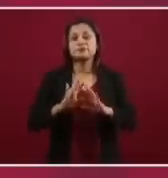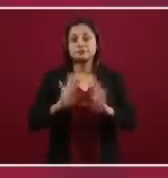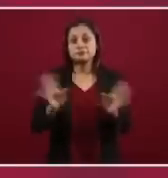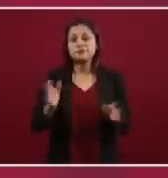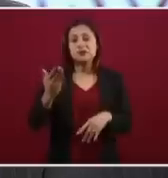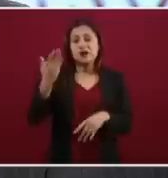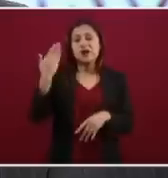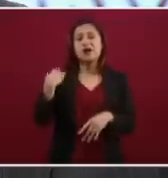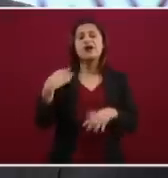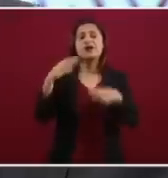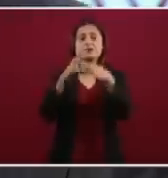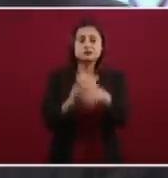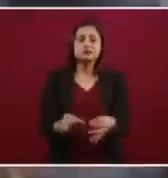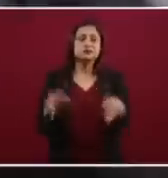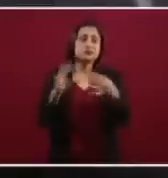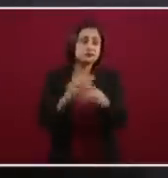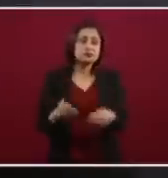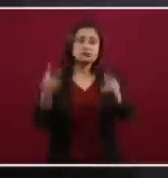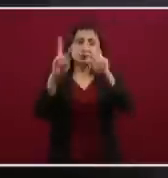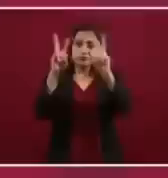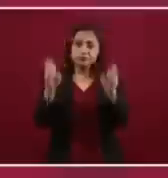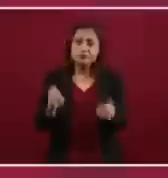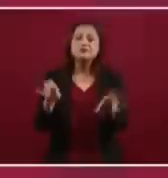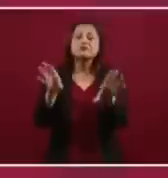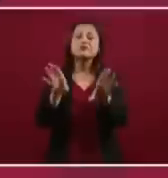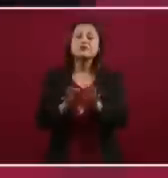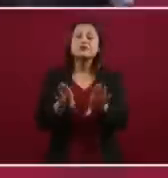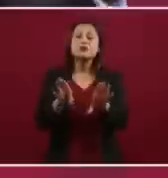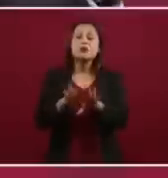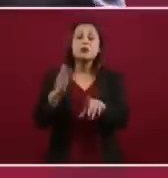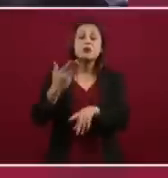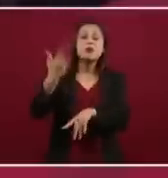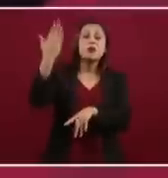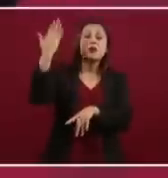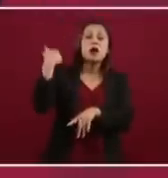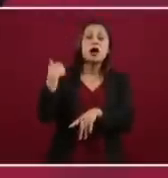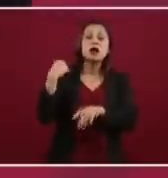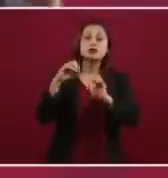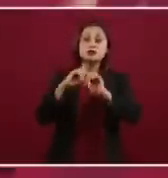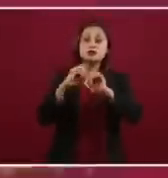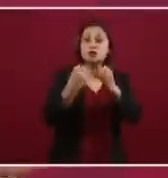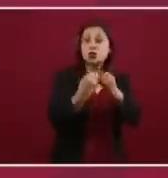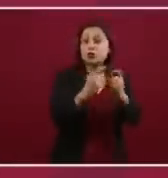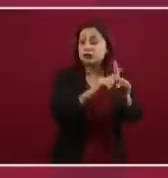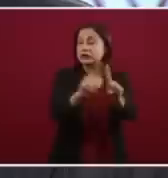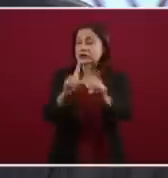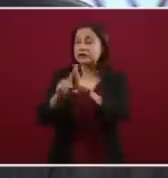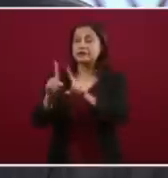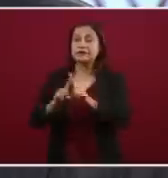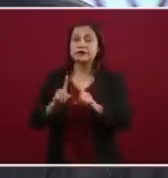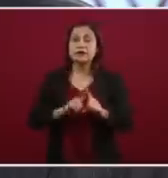tema, cómo fueron creando todos estos organismos para simular